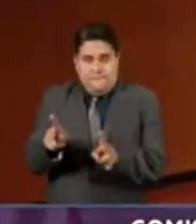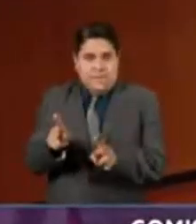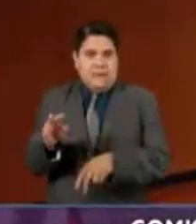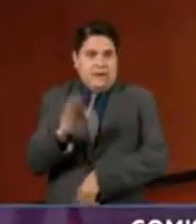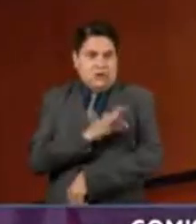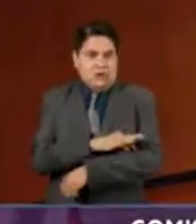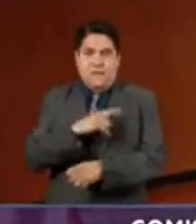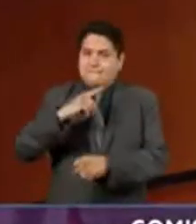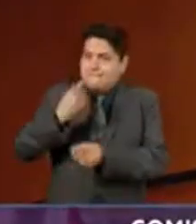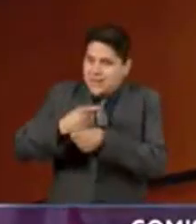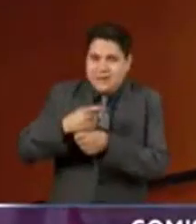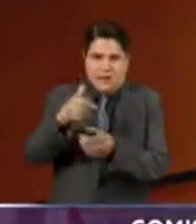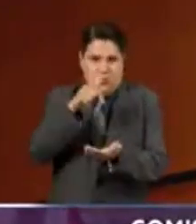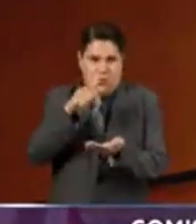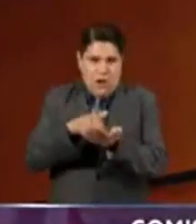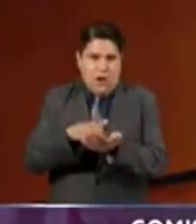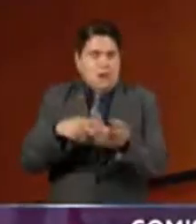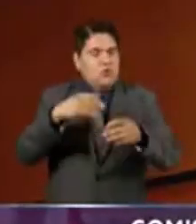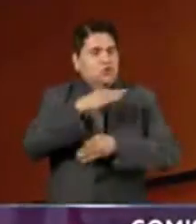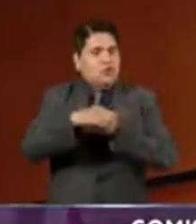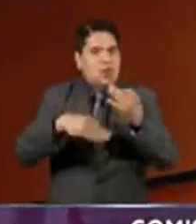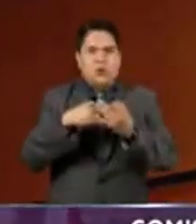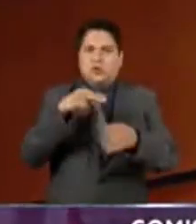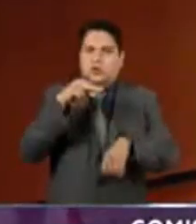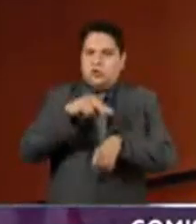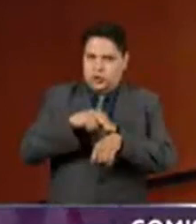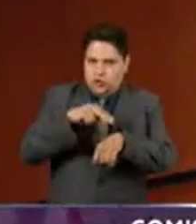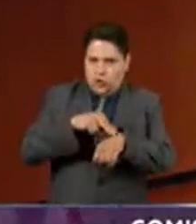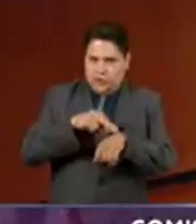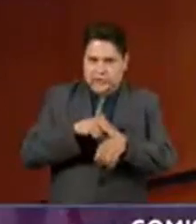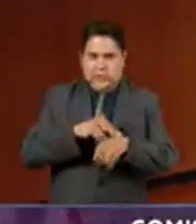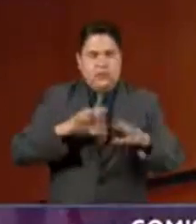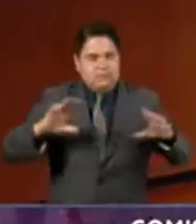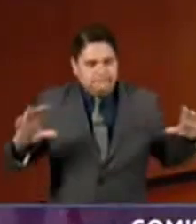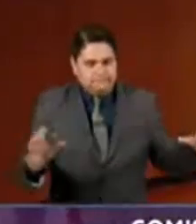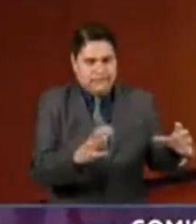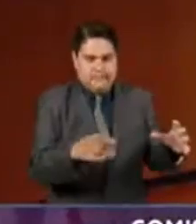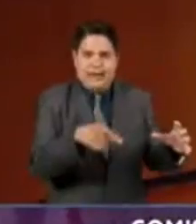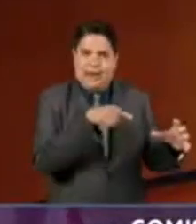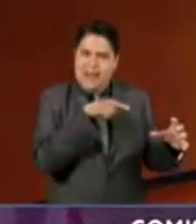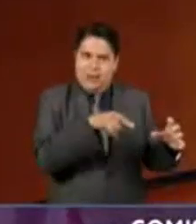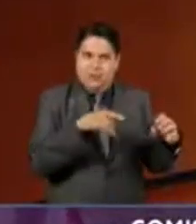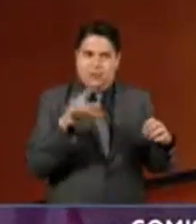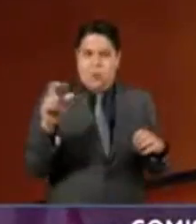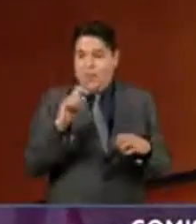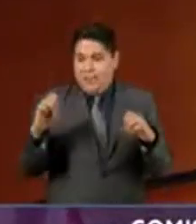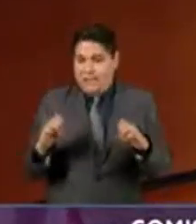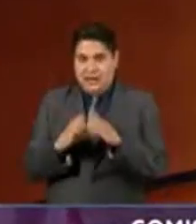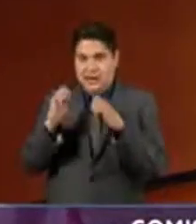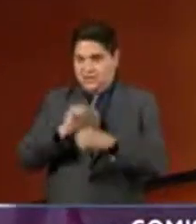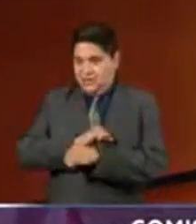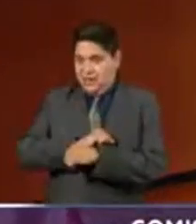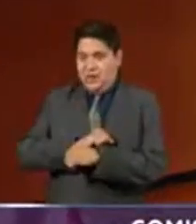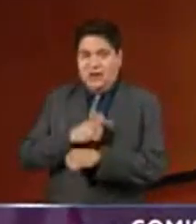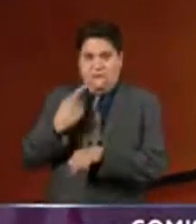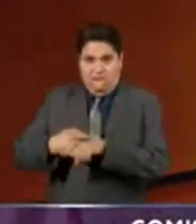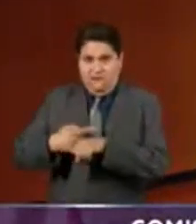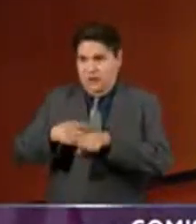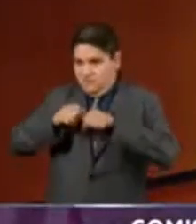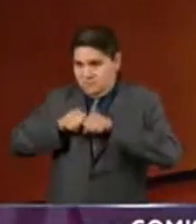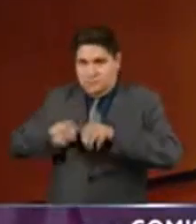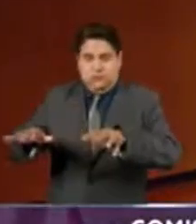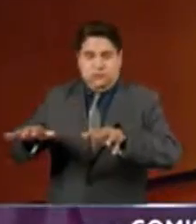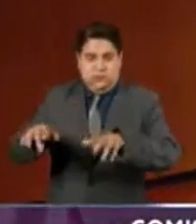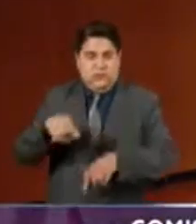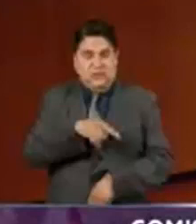priorice a todo el personal de salud público y privado de una enfermedad declarada como emergencia sanitaria por